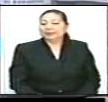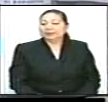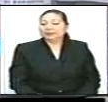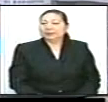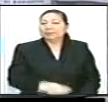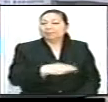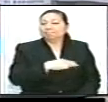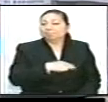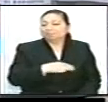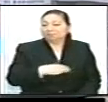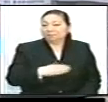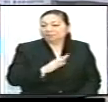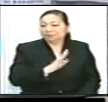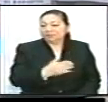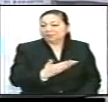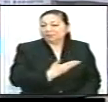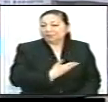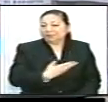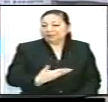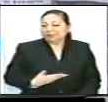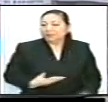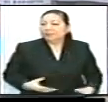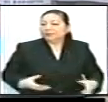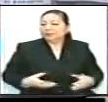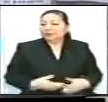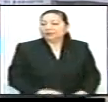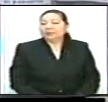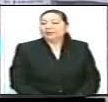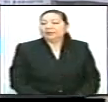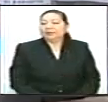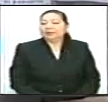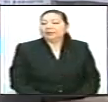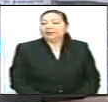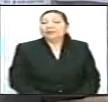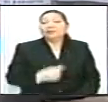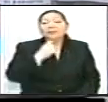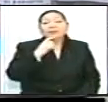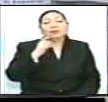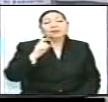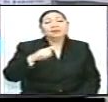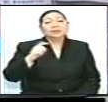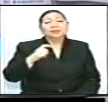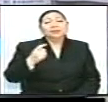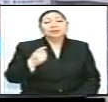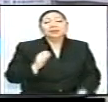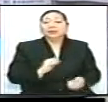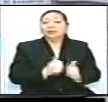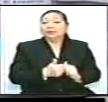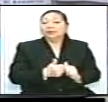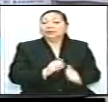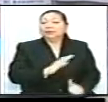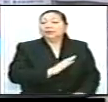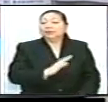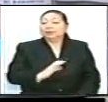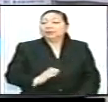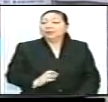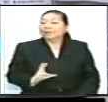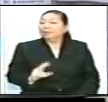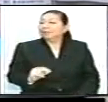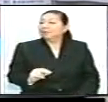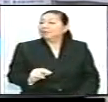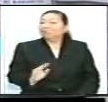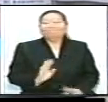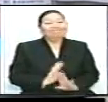señor ministro, a través del presidente de la comisión, de que necesitamos la reforma del Estado. Ya no